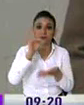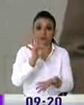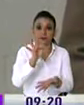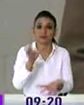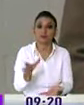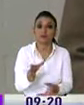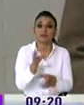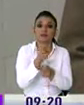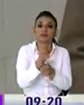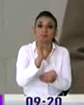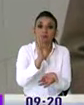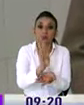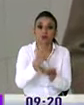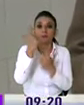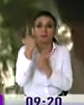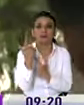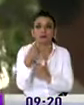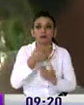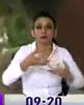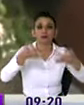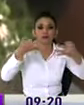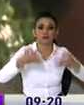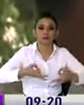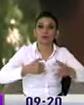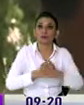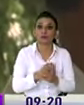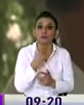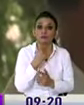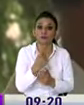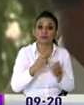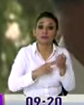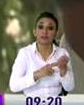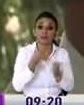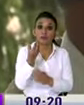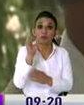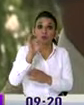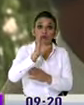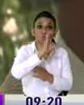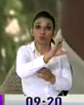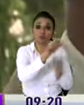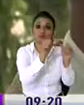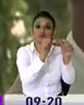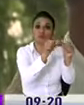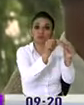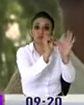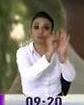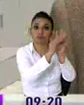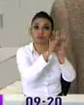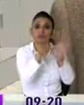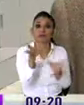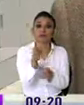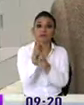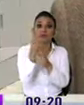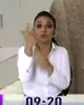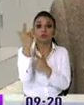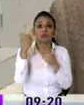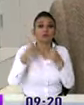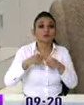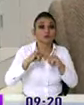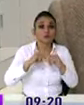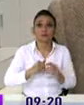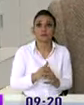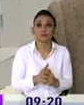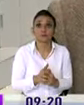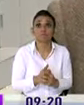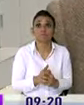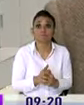Seguro Social Militar, Wagner Bravo, quien señala que dichos recursos continúan en las cuentas del ISFA. Las responsabilidades